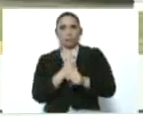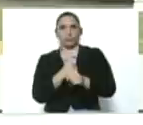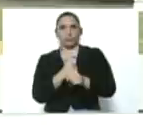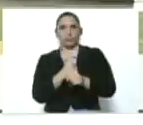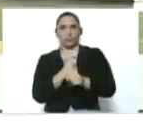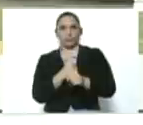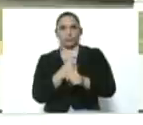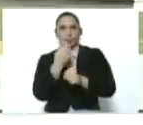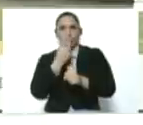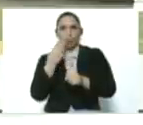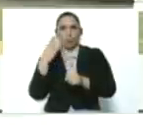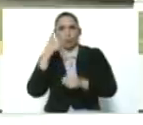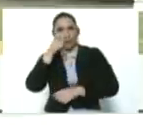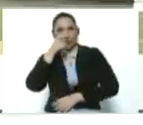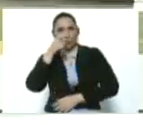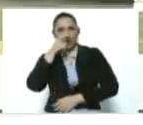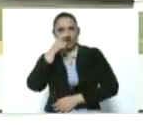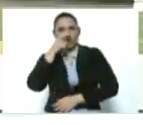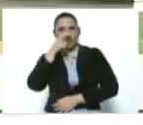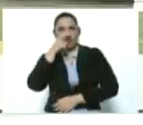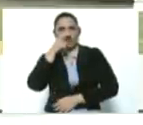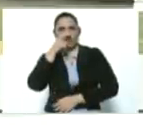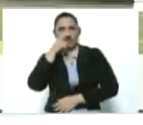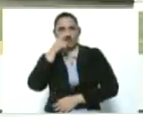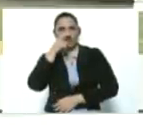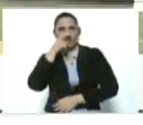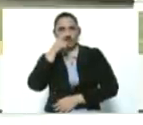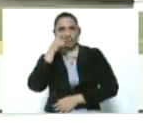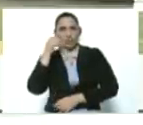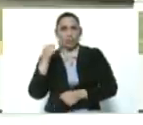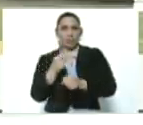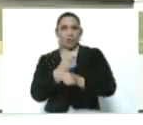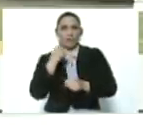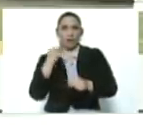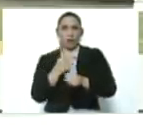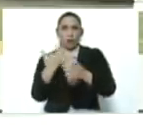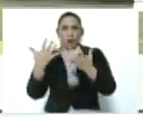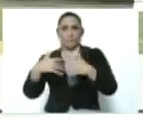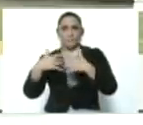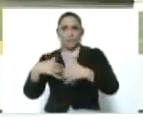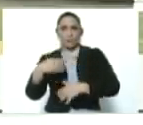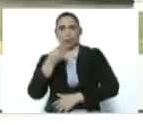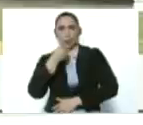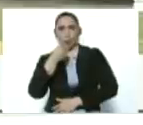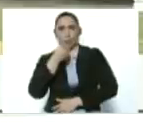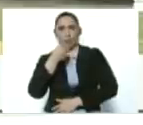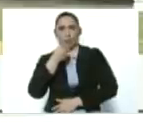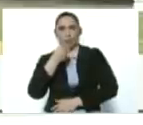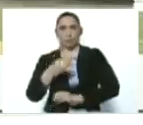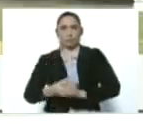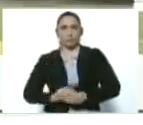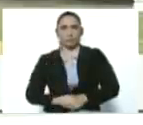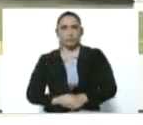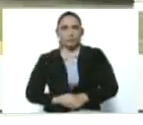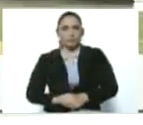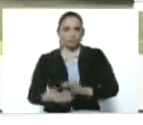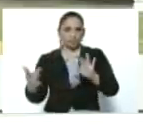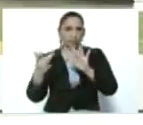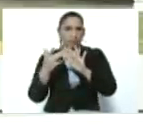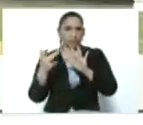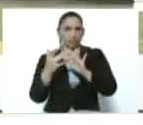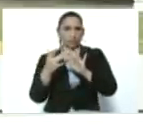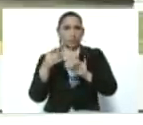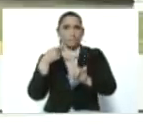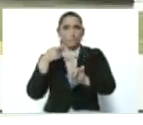ocupación vigilante trabajador de una empresa de alimentos vinculado a un caso